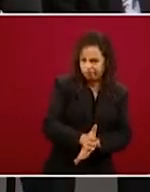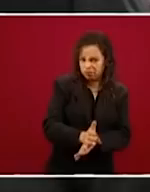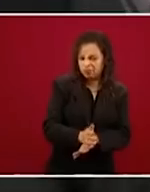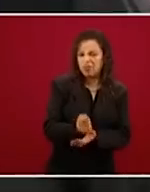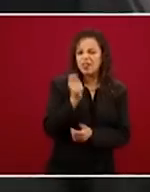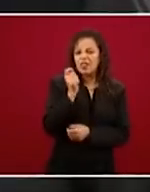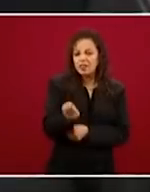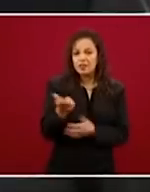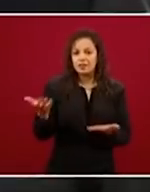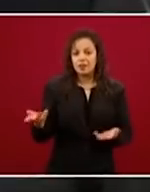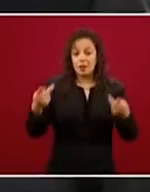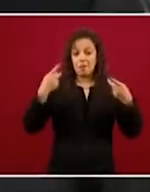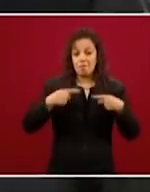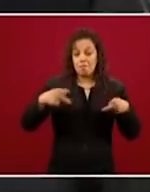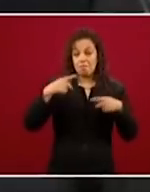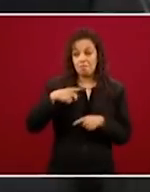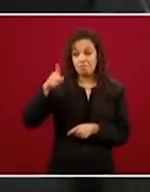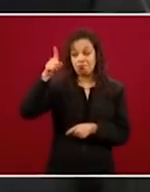los conservadores